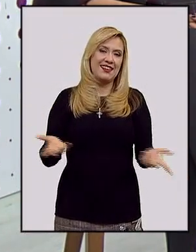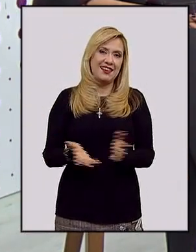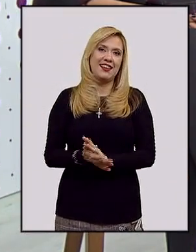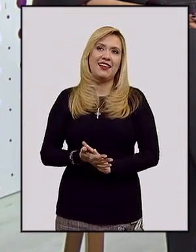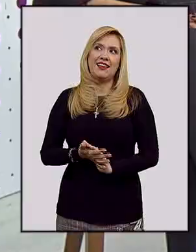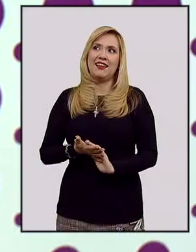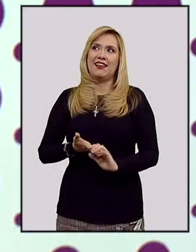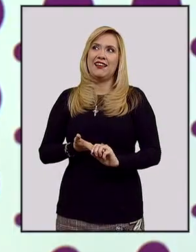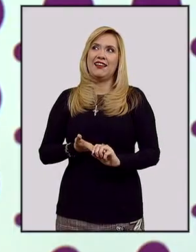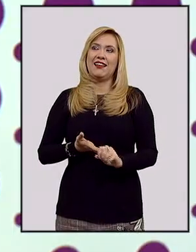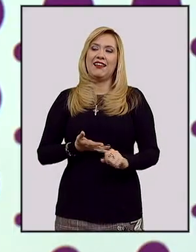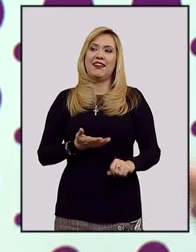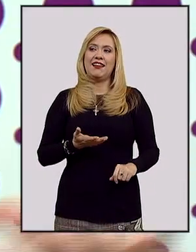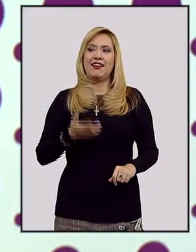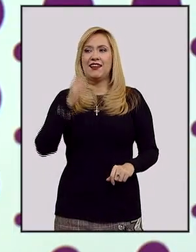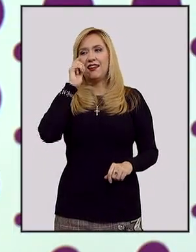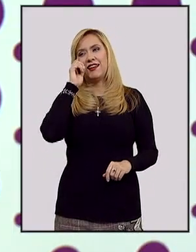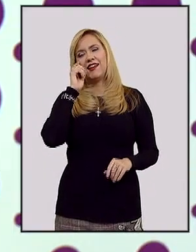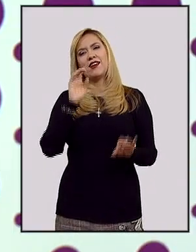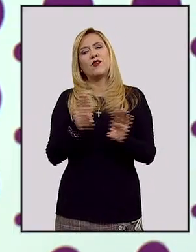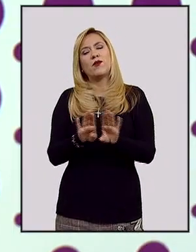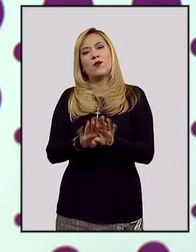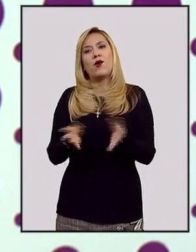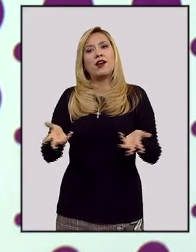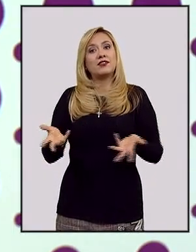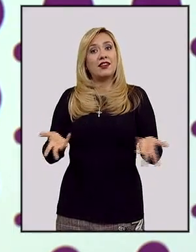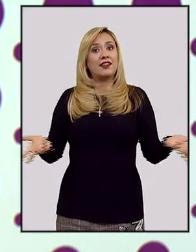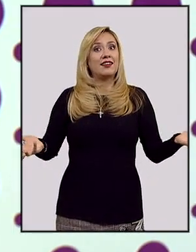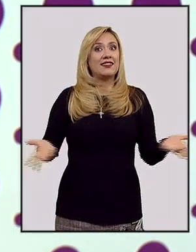Entonces, ¿cómo le hacemos?